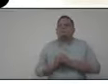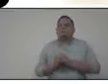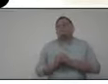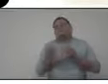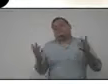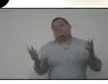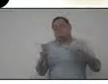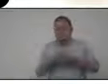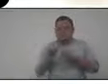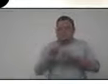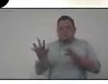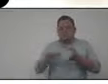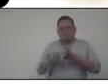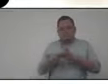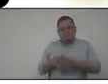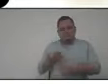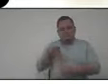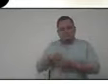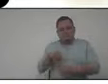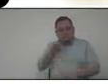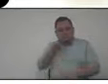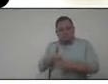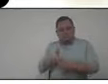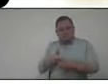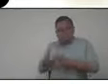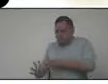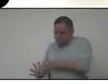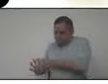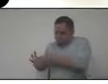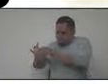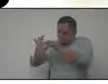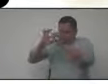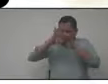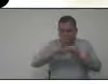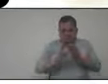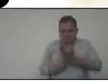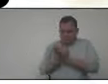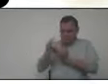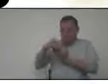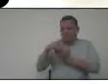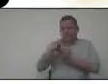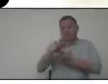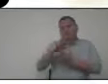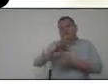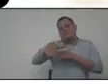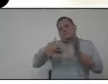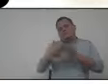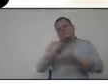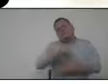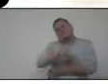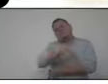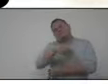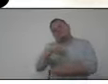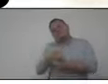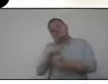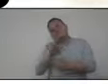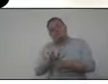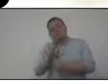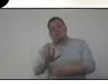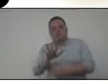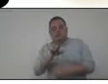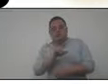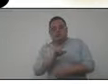¿Qué es control interno? Lo que nos articula todos los procesos institucionales y nos evalúa. Entonces, básicamente, hemos